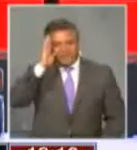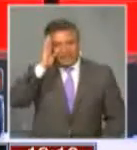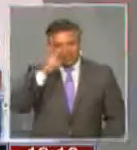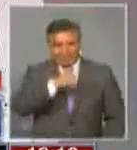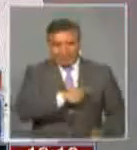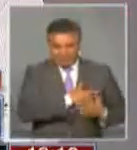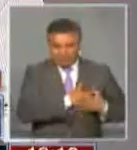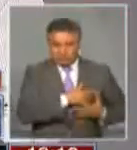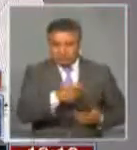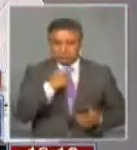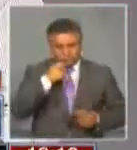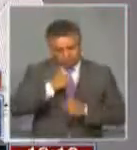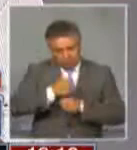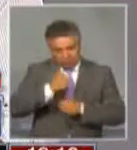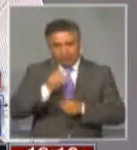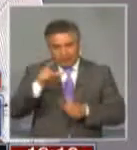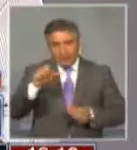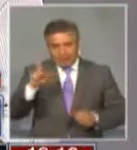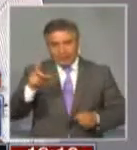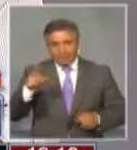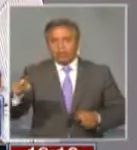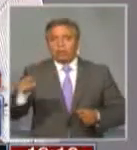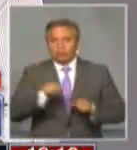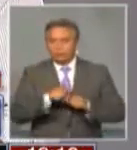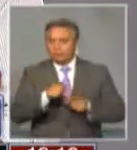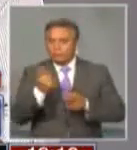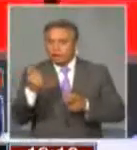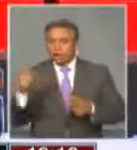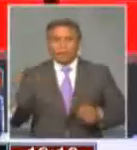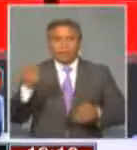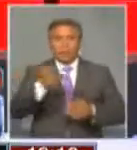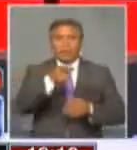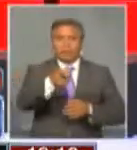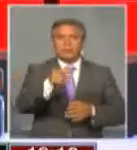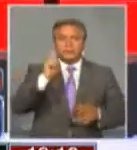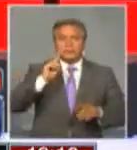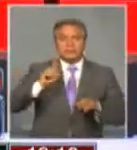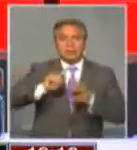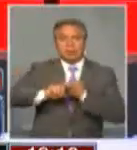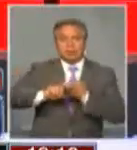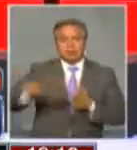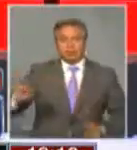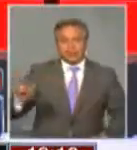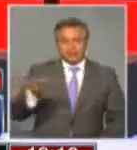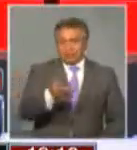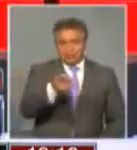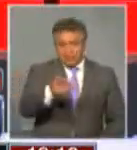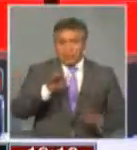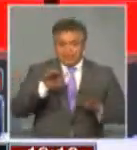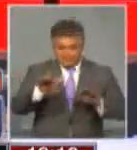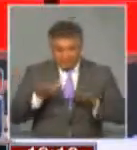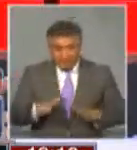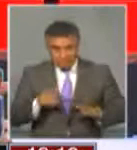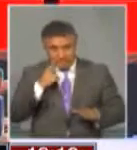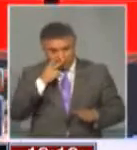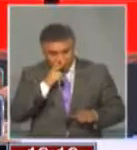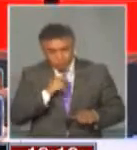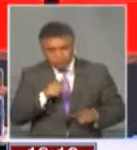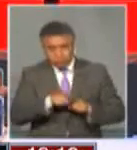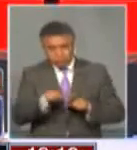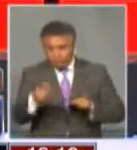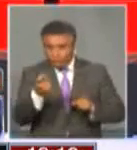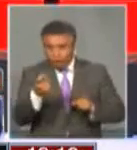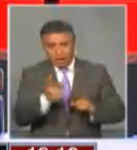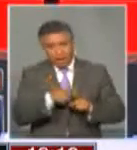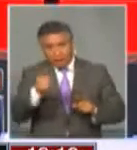hizo el trabajo, pero que el que dio la boleta fue su señora. ¿Eso también sería exactamente la misma figura del resto de las